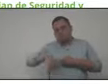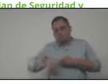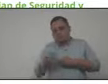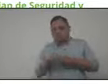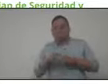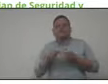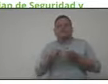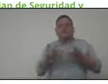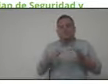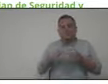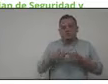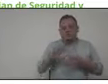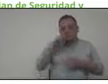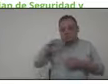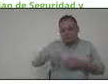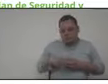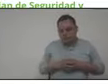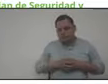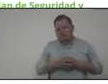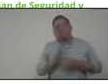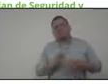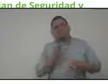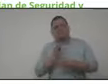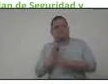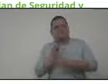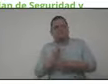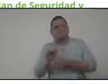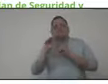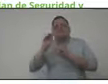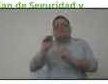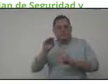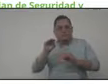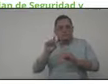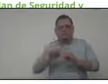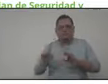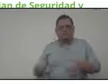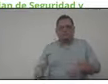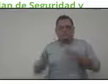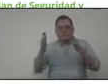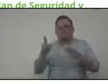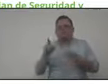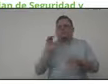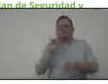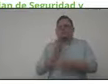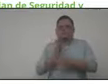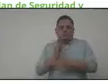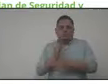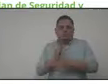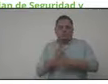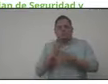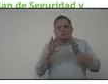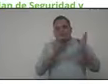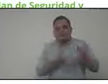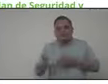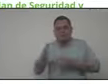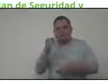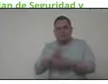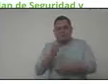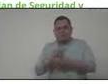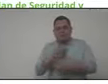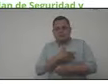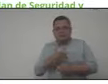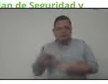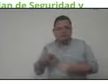talento humano, el de institucional y capacitación, incentivo de la institucional, plan de trabajo anual de seguridad en